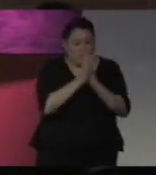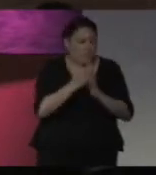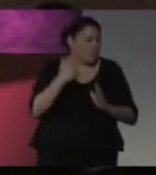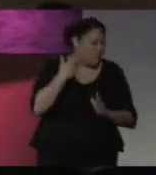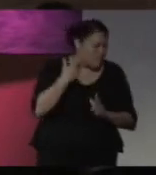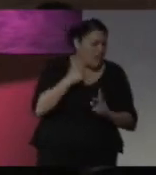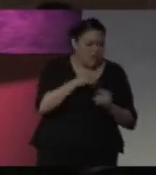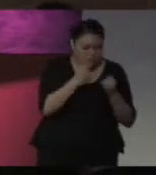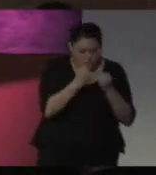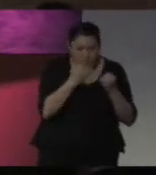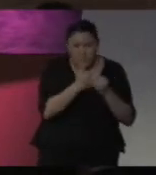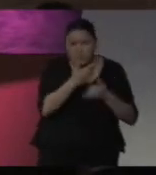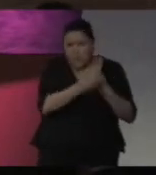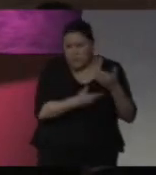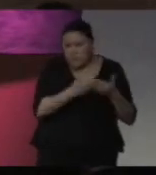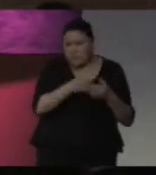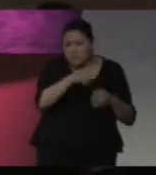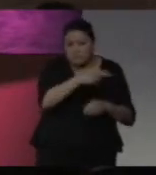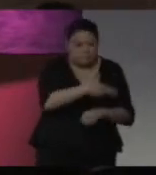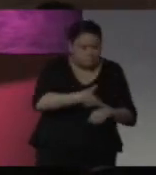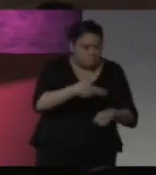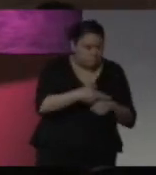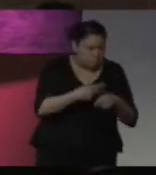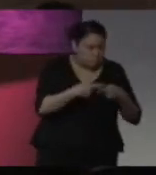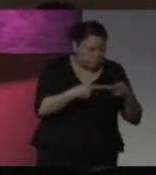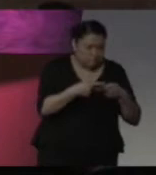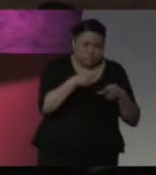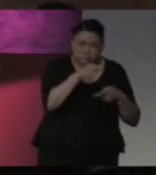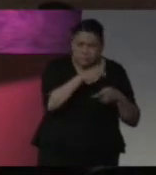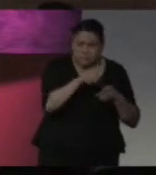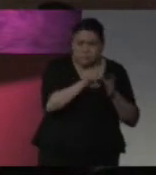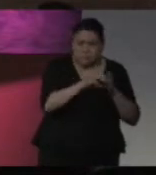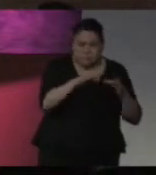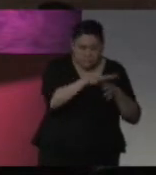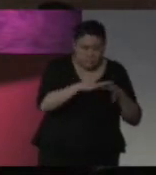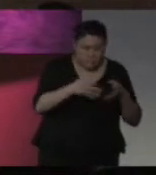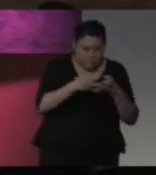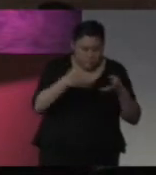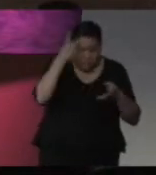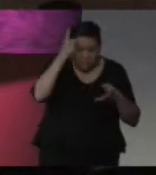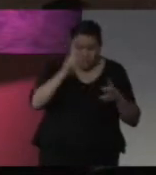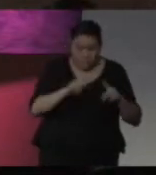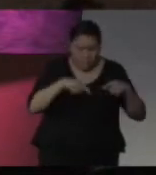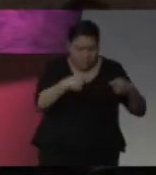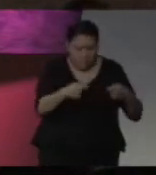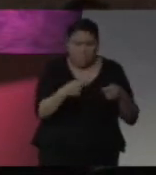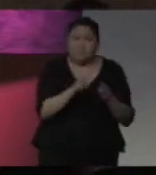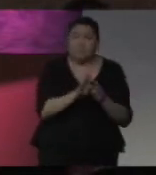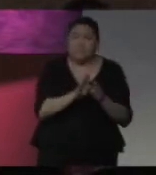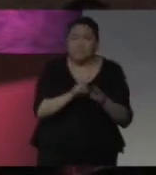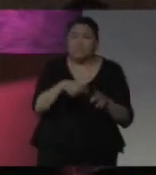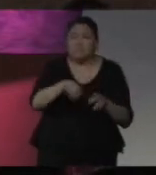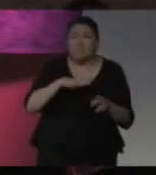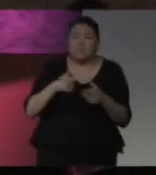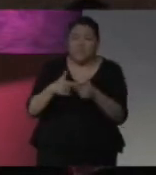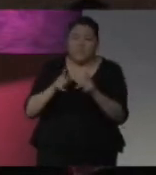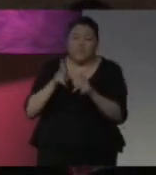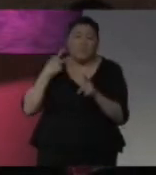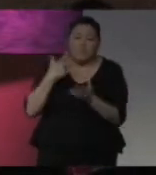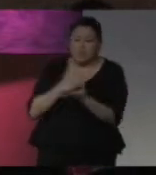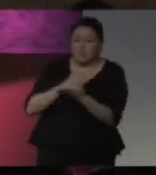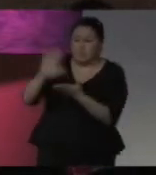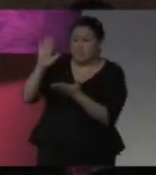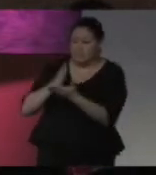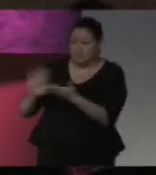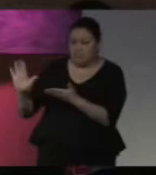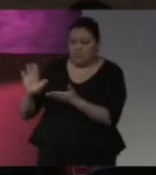política, o sea, pero han tenido otros procesos, por ejemplo, en la cuestión de las tierras, ¿no? O sea, ahí sí sacaron a los partidos políticos, hicieron a